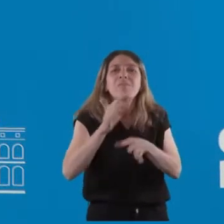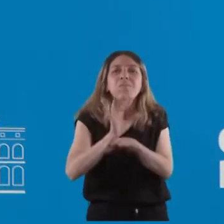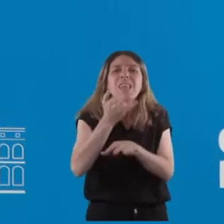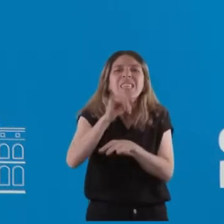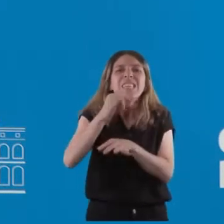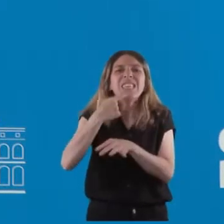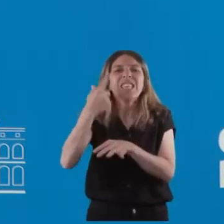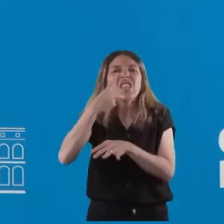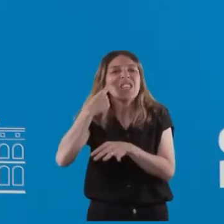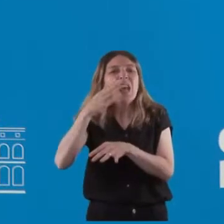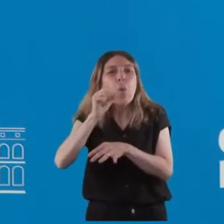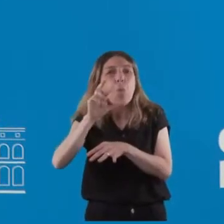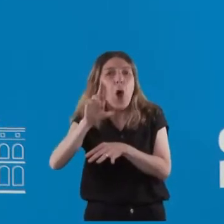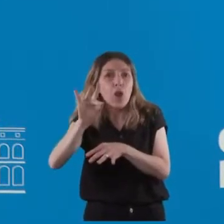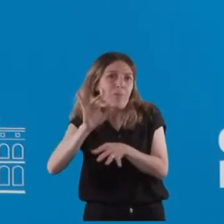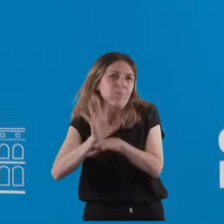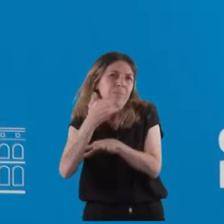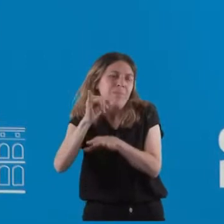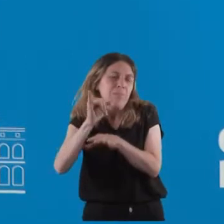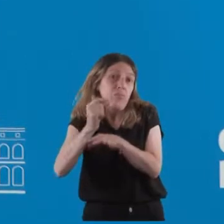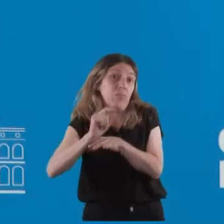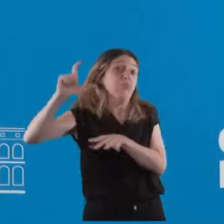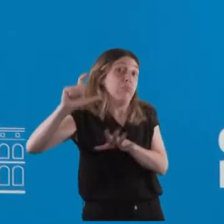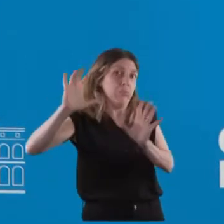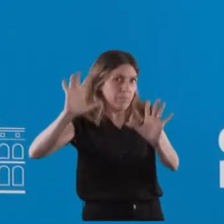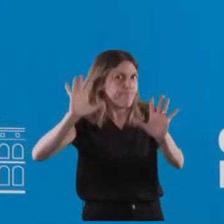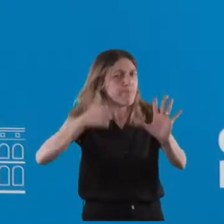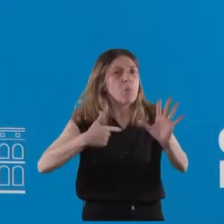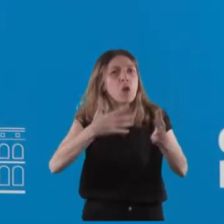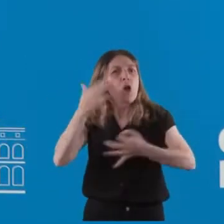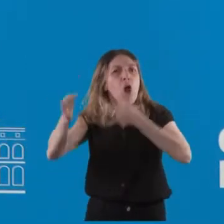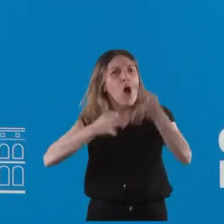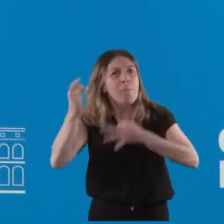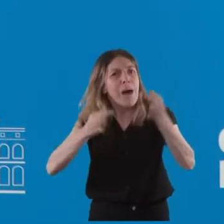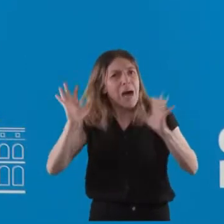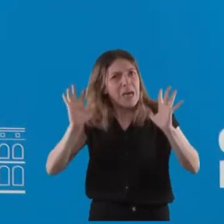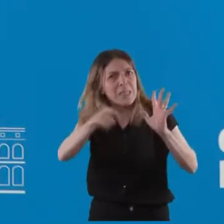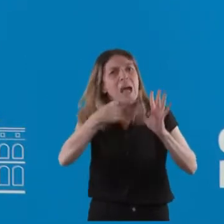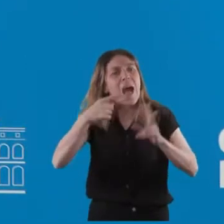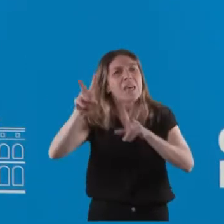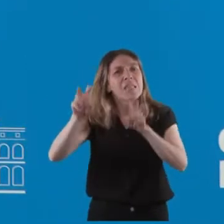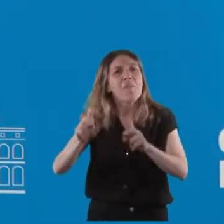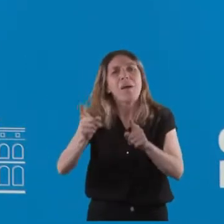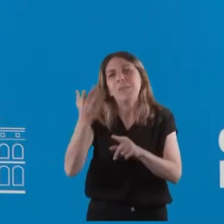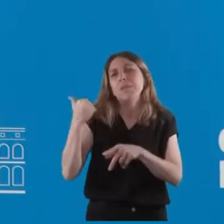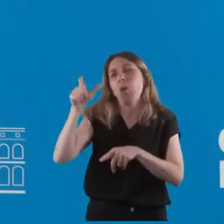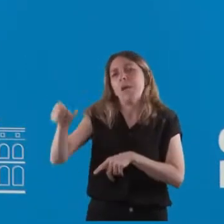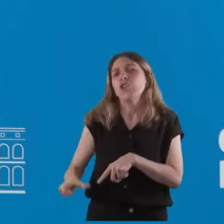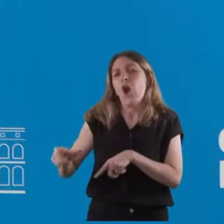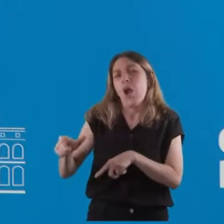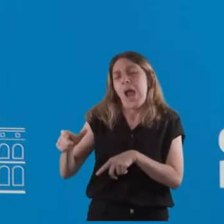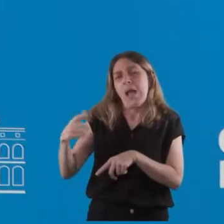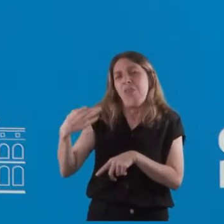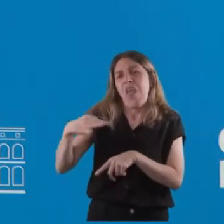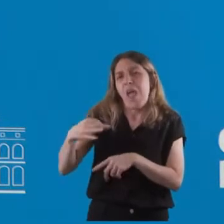una tasa muy alta entonces lo que se está conversando en ese sentido se está conversando con con quienes corresponden y entre los